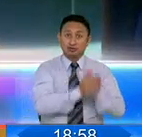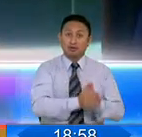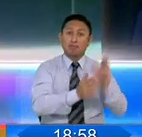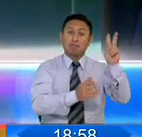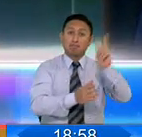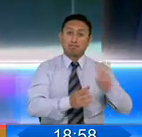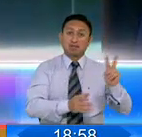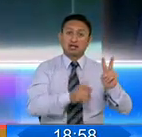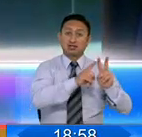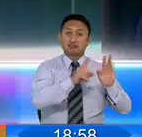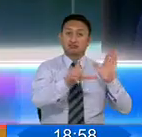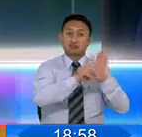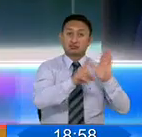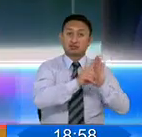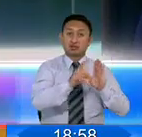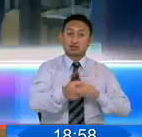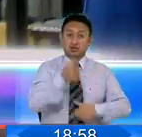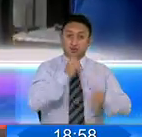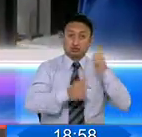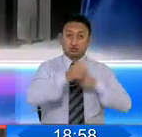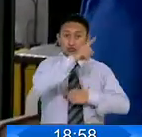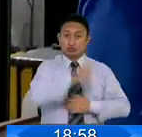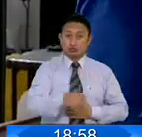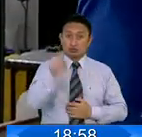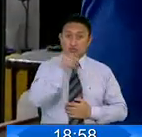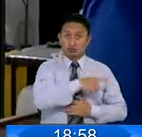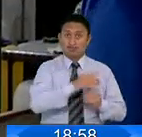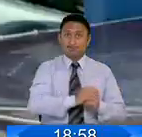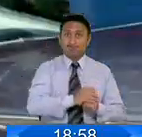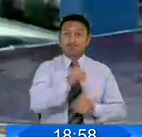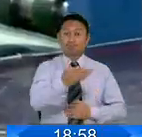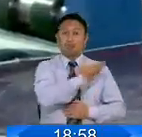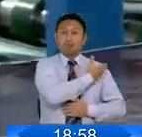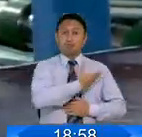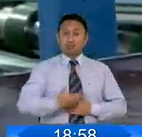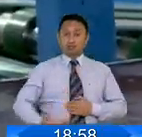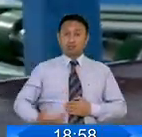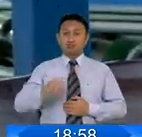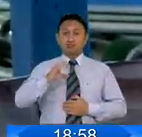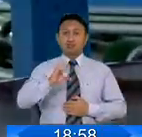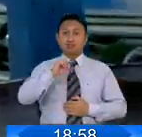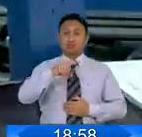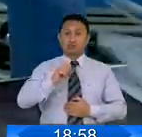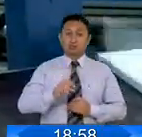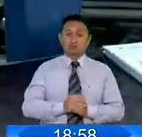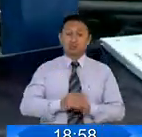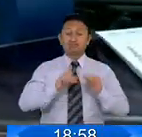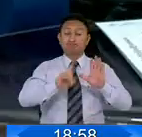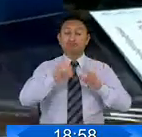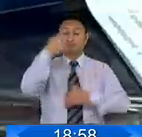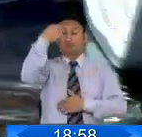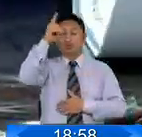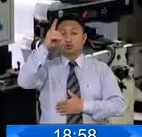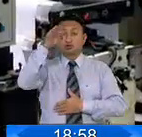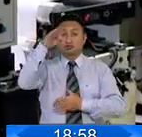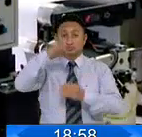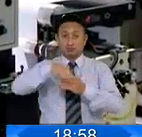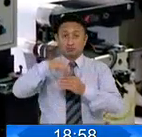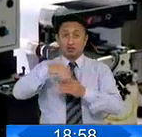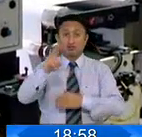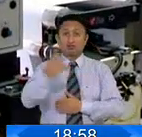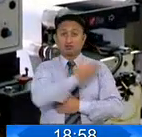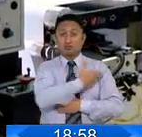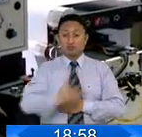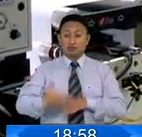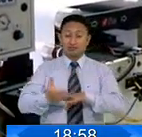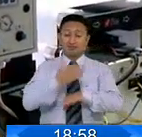es la ley seca y silencio electoral. La presidenta del máximo organismo electoral desvirtuó que las más de 6 millones de papeletas de binomio presidencial impresas